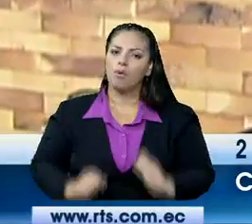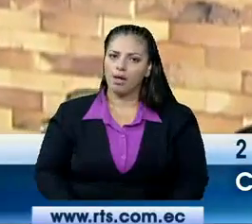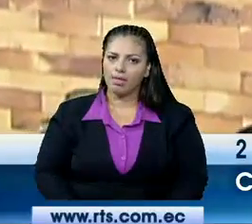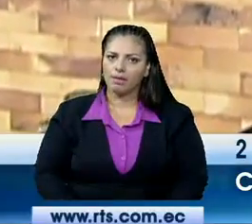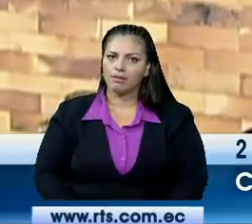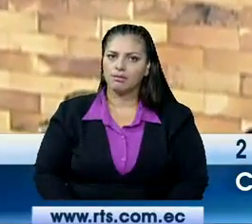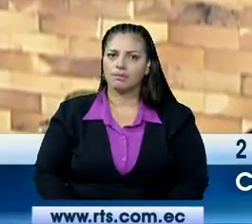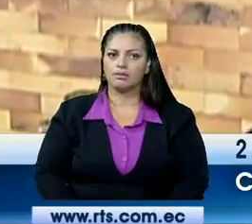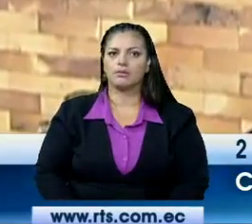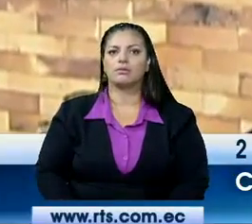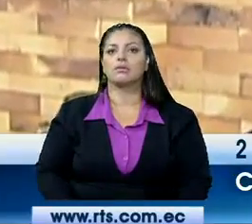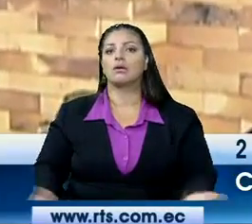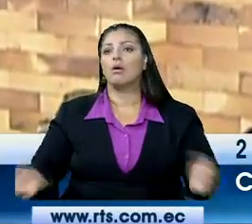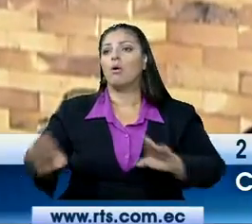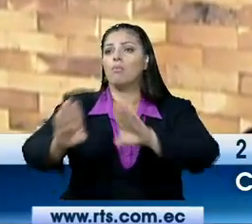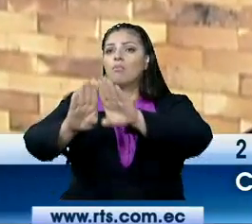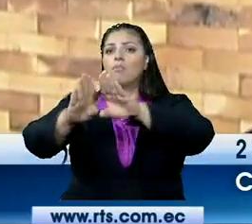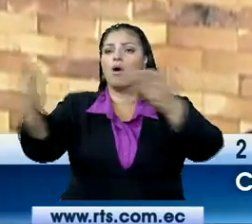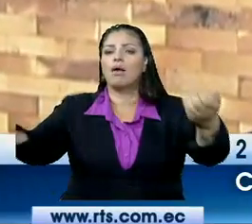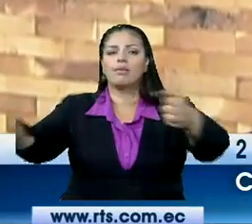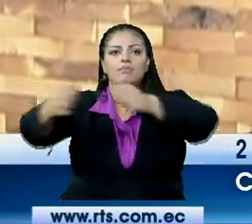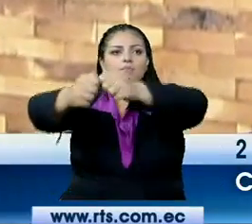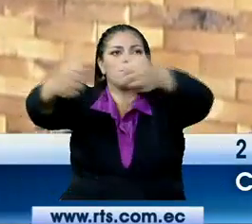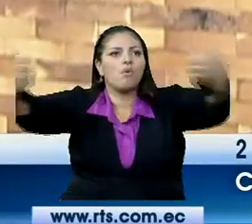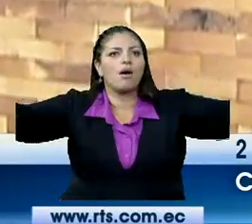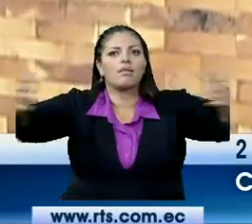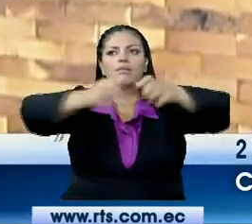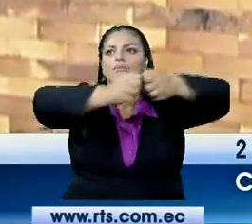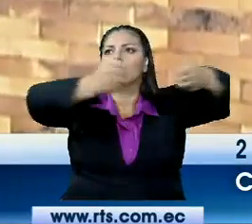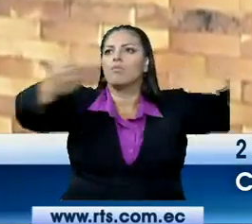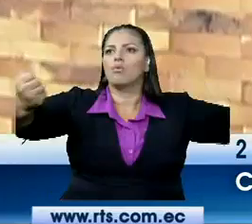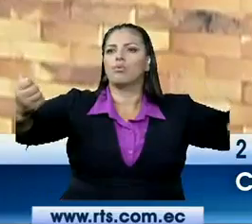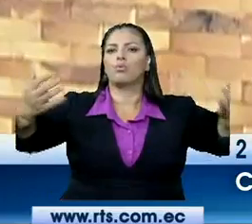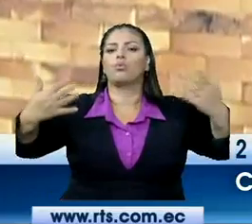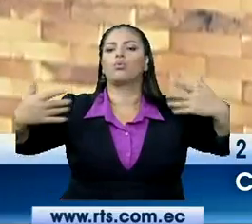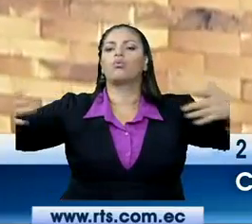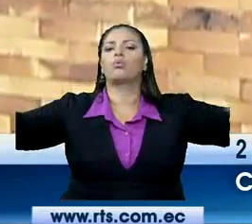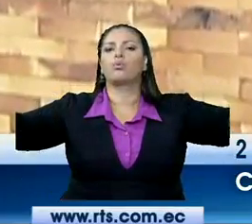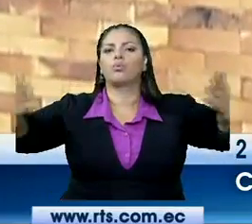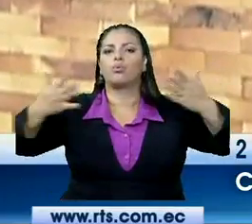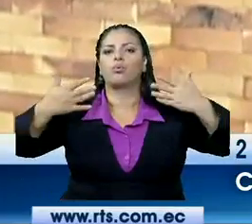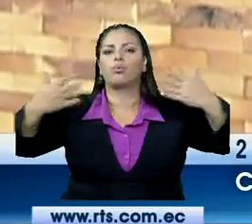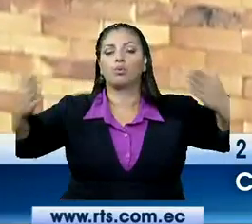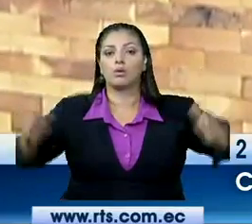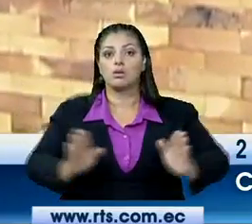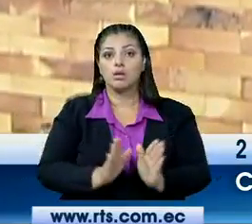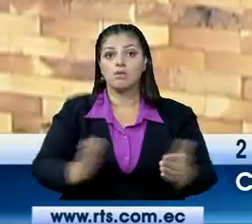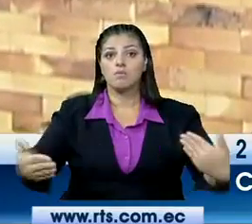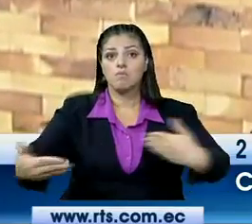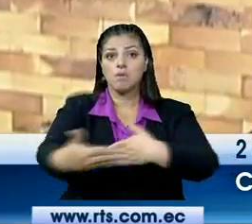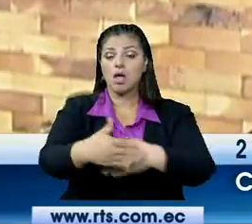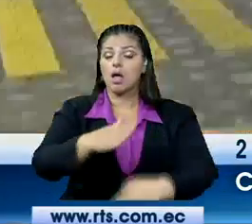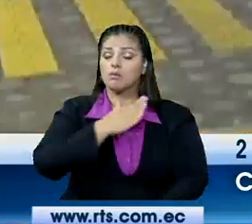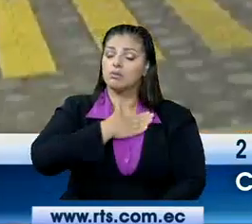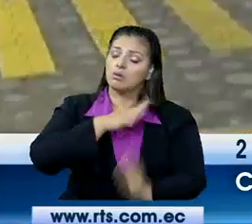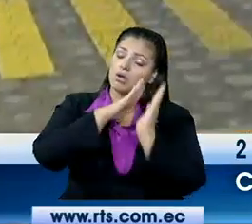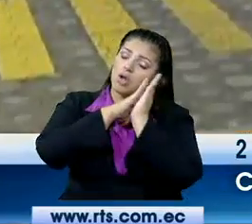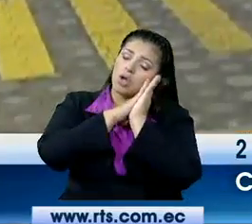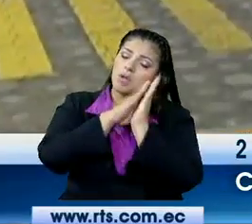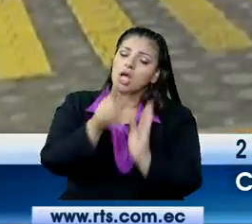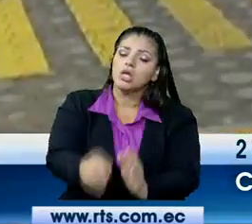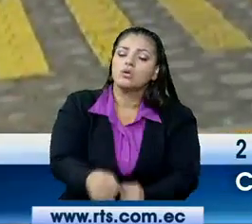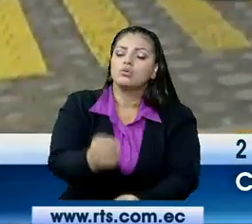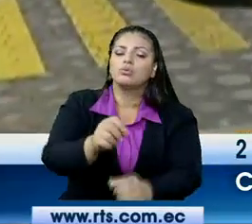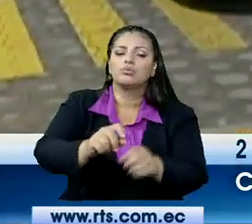pues ventilarlos, abrir las ventanas o puertas que nos encontremos, no encerrarnos en el dormitorio o en el cuarto en donde nos encontramos. Los